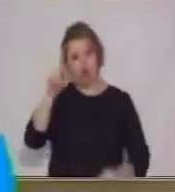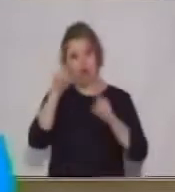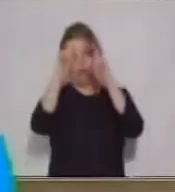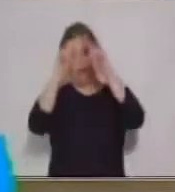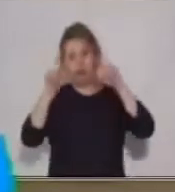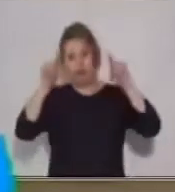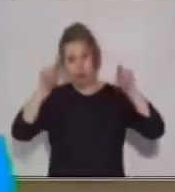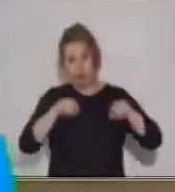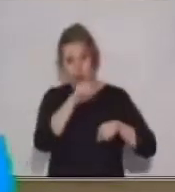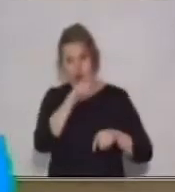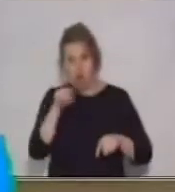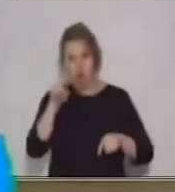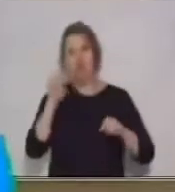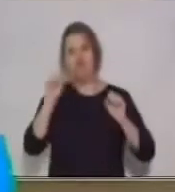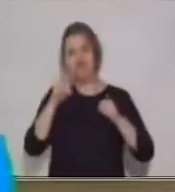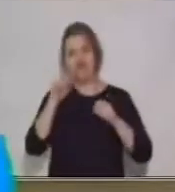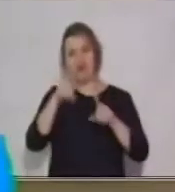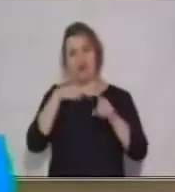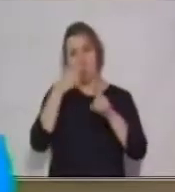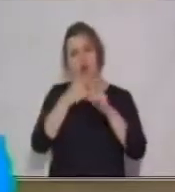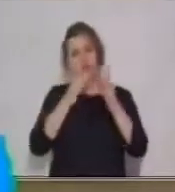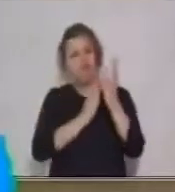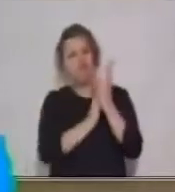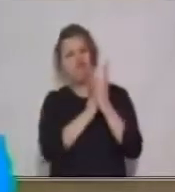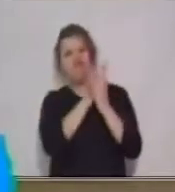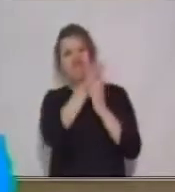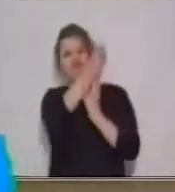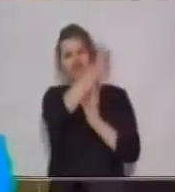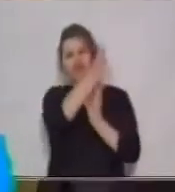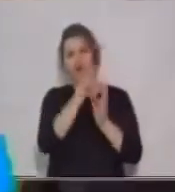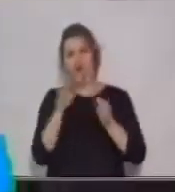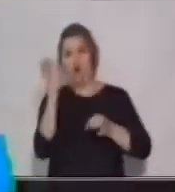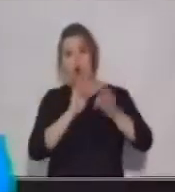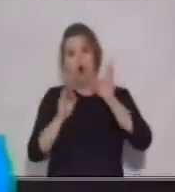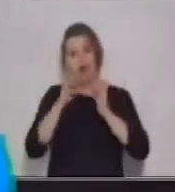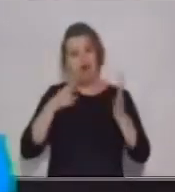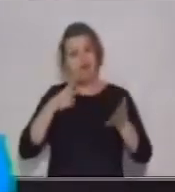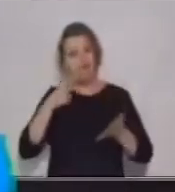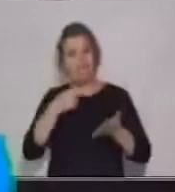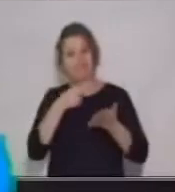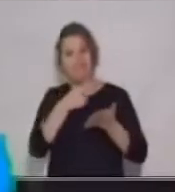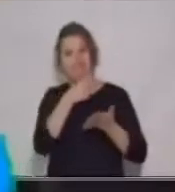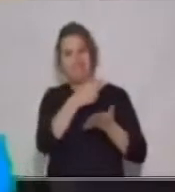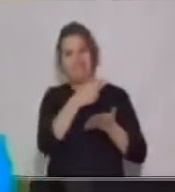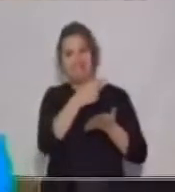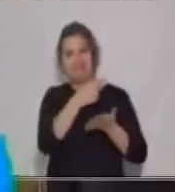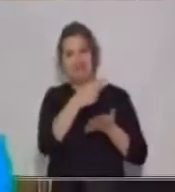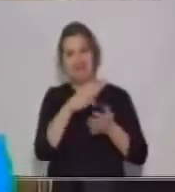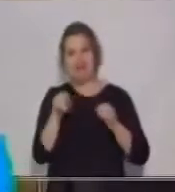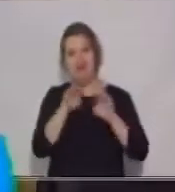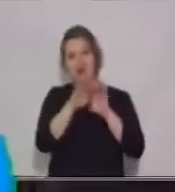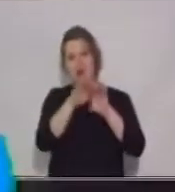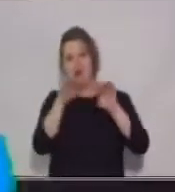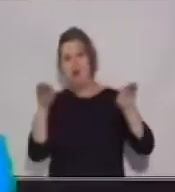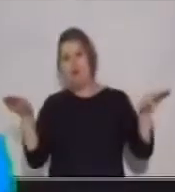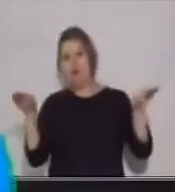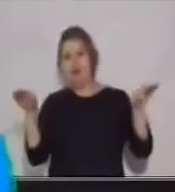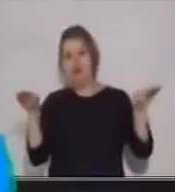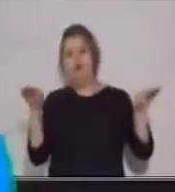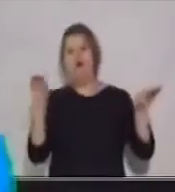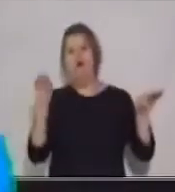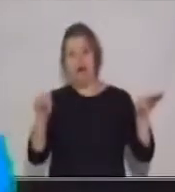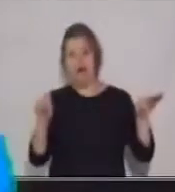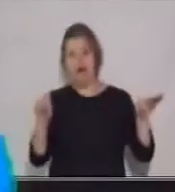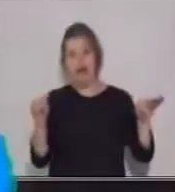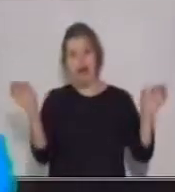cuando ese cono es atravesado o es cortado por un plano y es así de